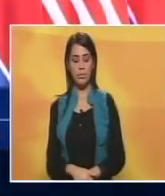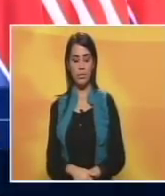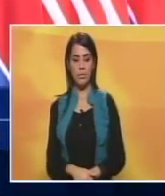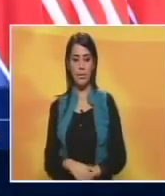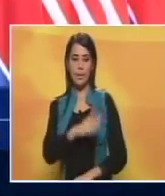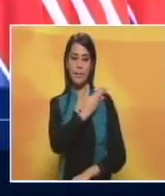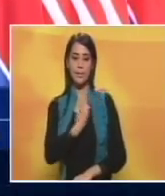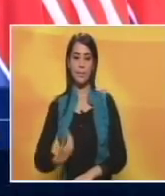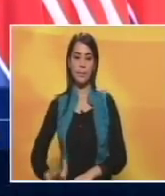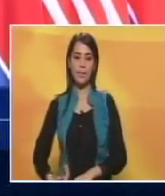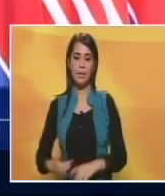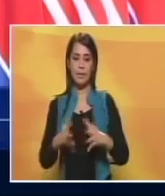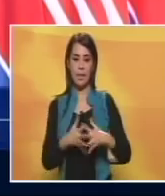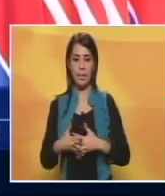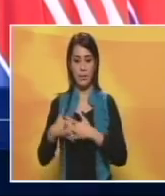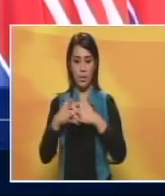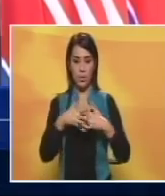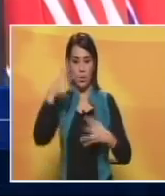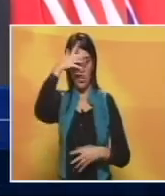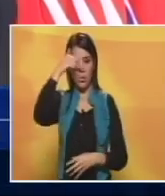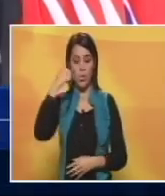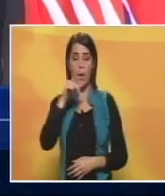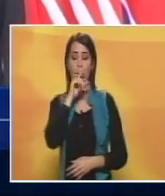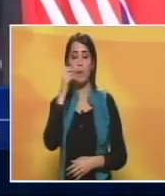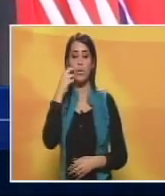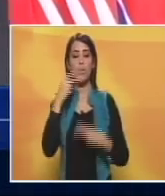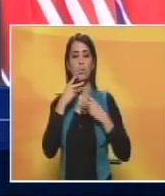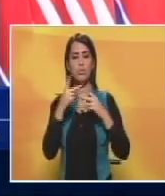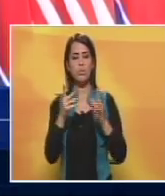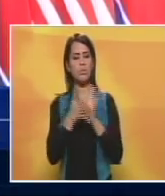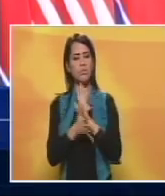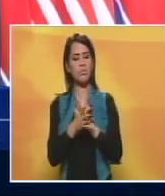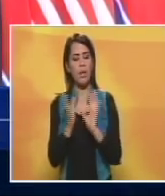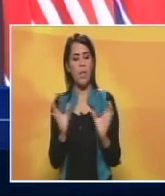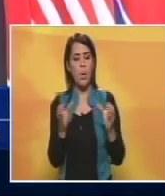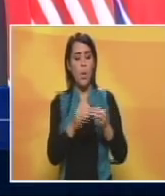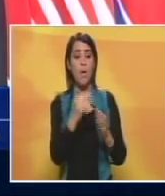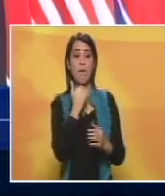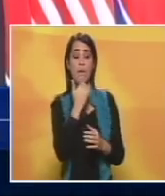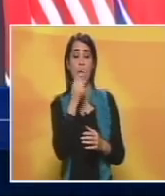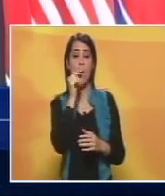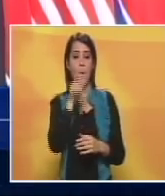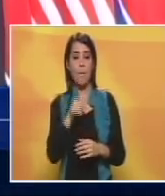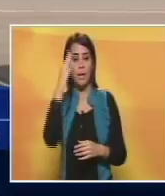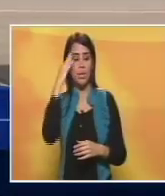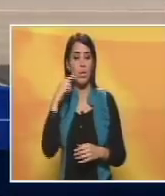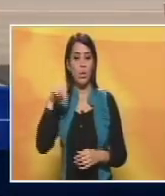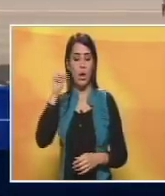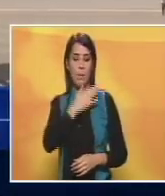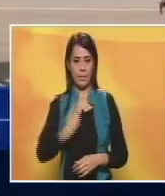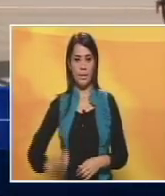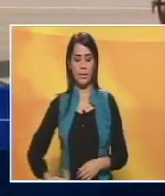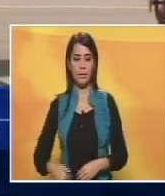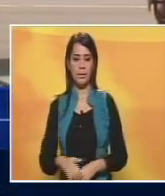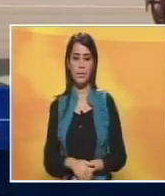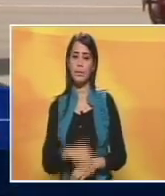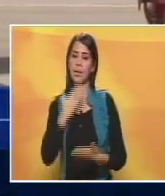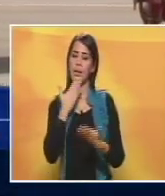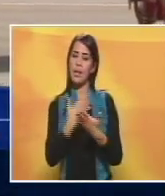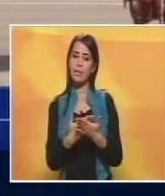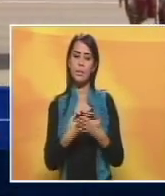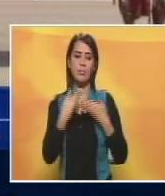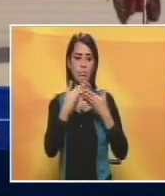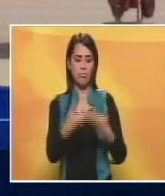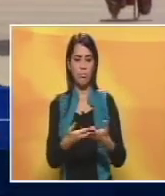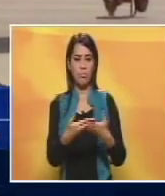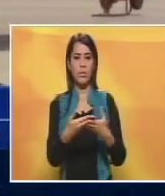El presidente de Estados Unidos, Donald Trump, manifestó en Twitter su intención de reunirse pronto con el líder norcoreano Kim Jong-un tras agradecerle la entrega